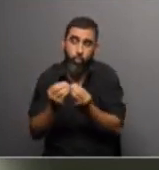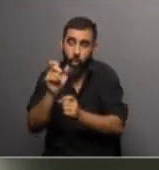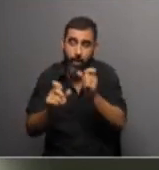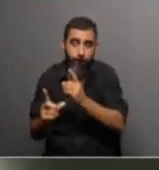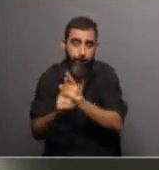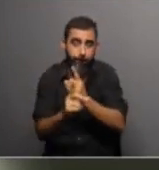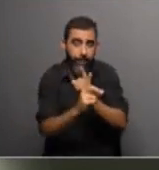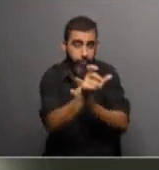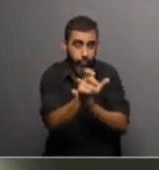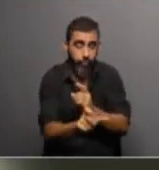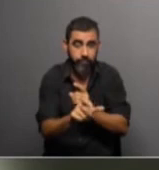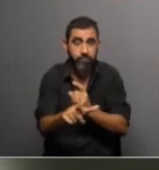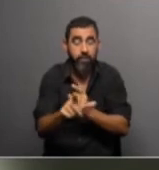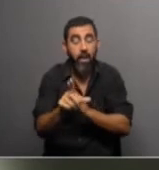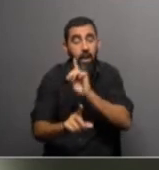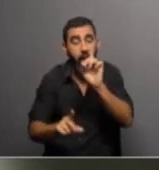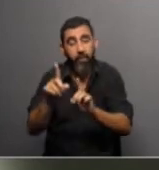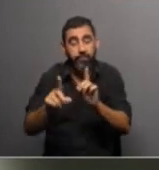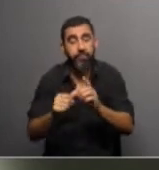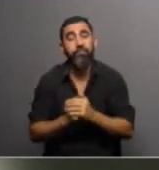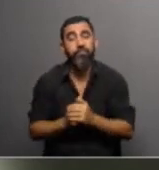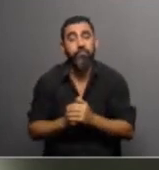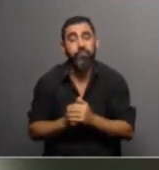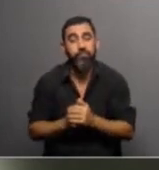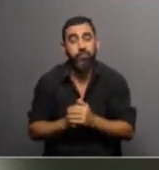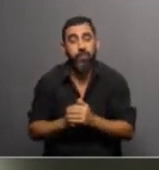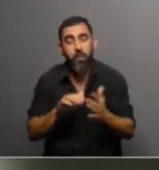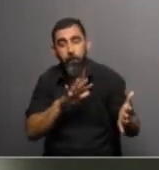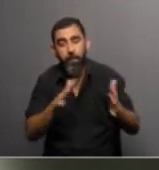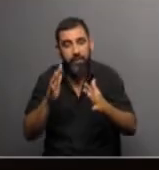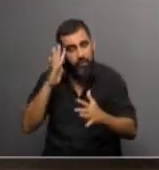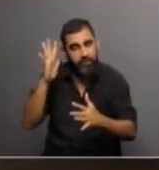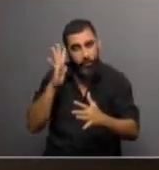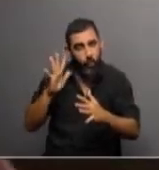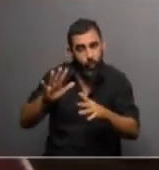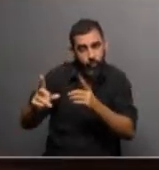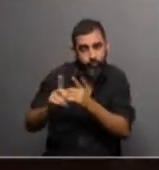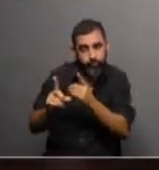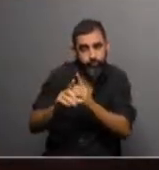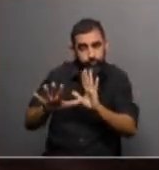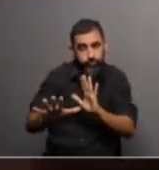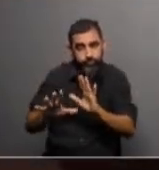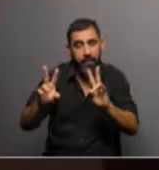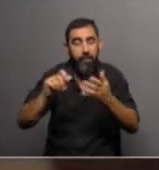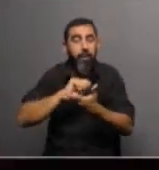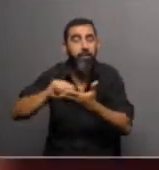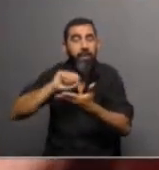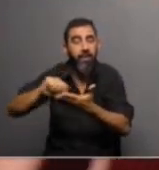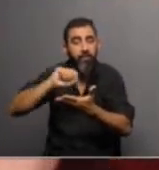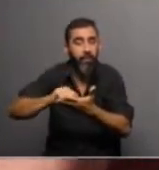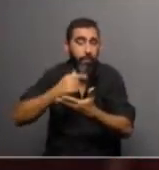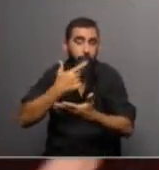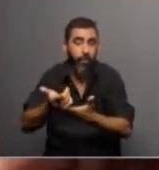pacientes, es algo que es muy parecido al psicoanálisis. El bloqueo del escritor,